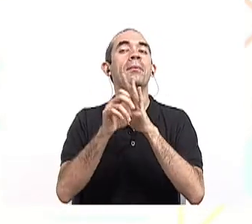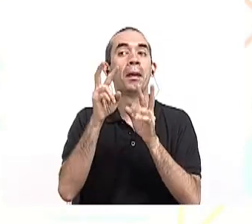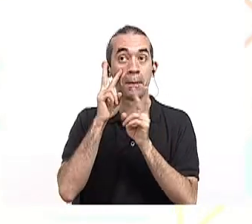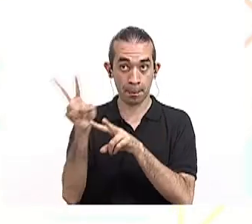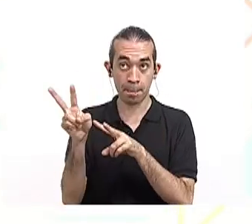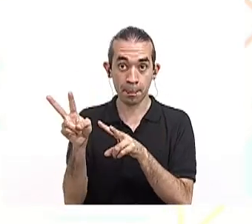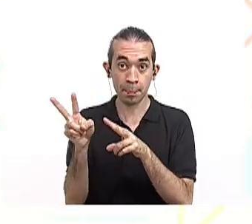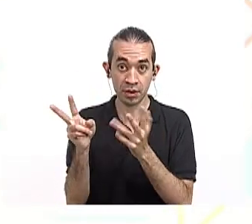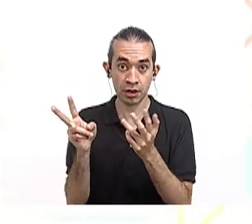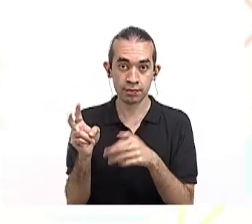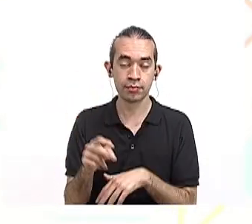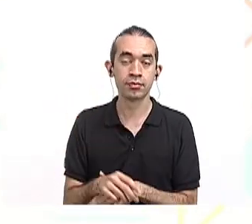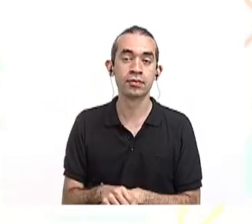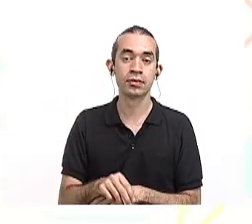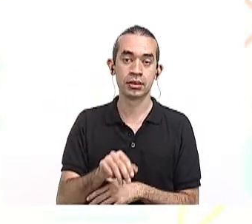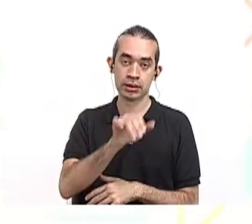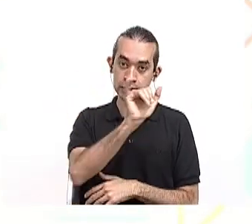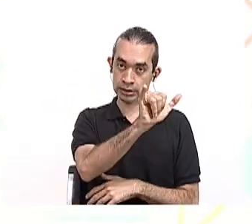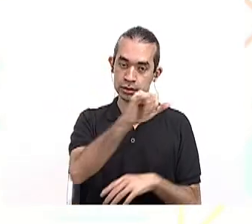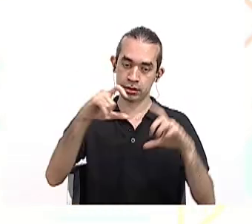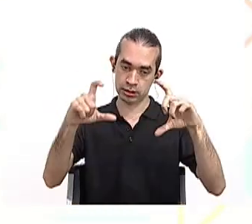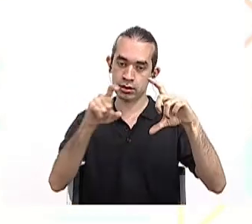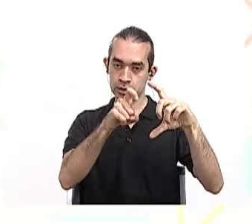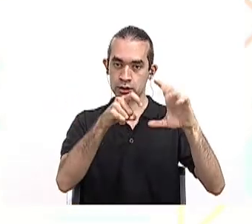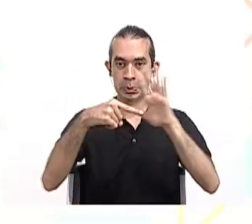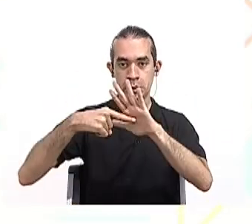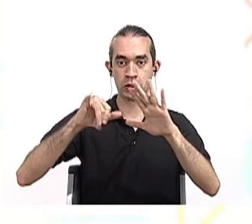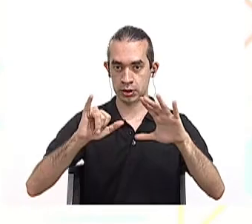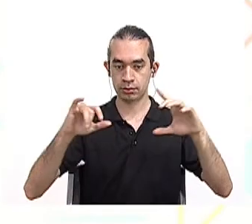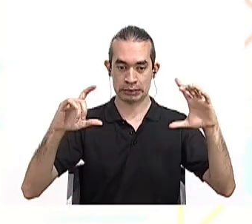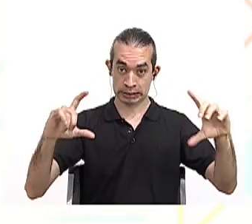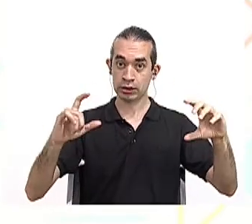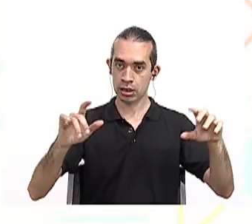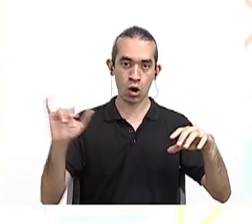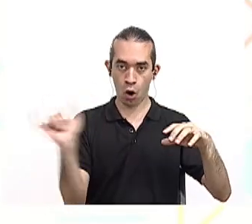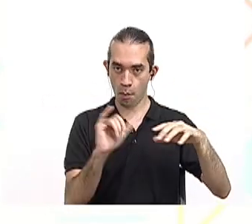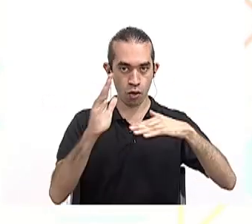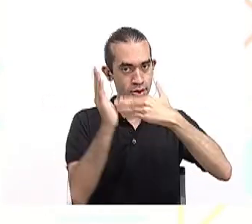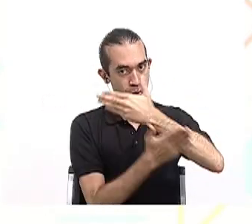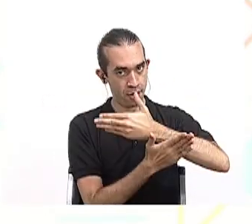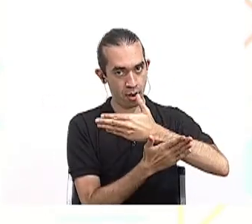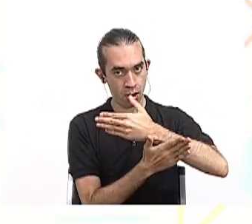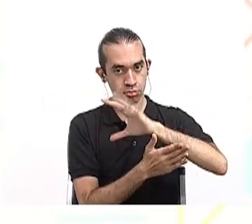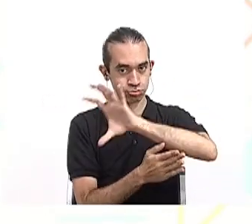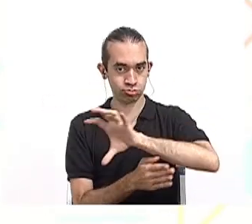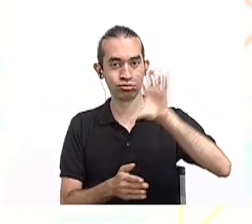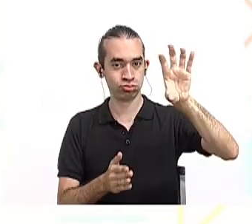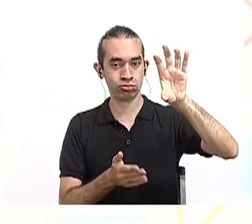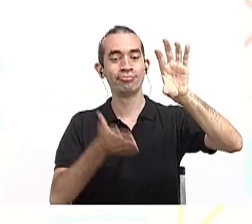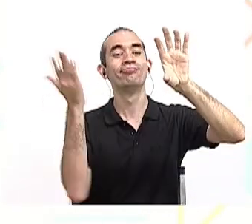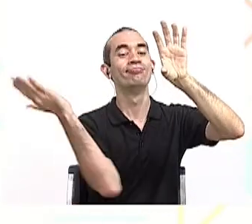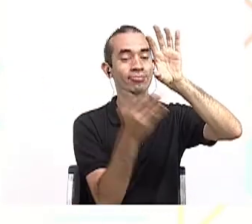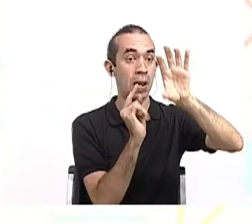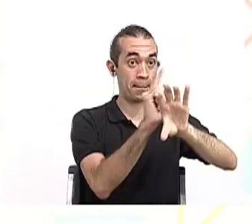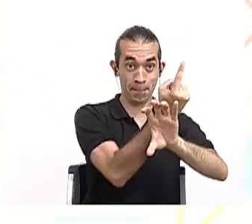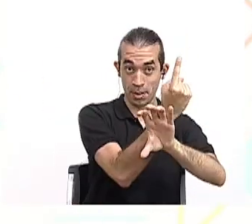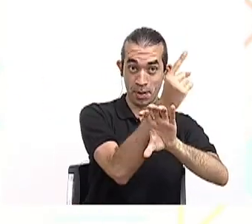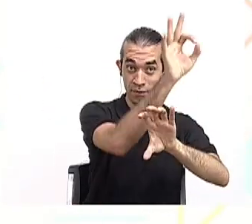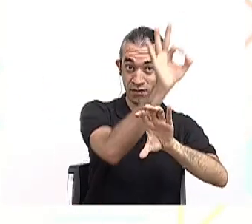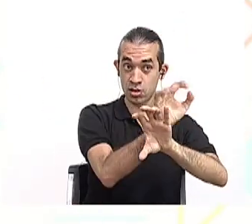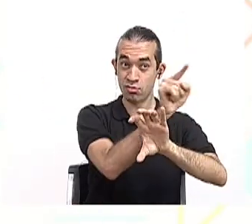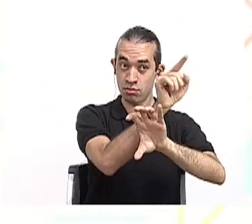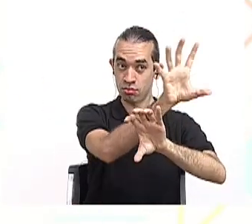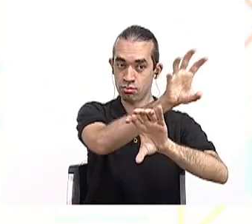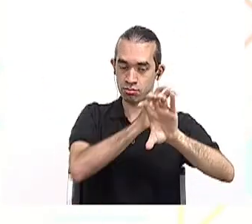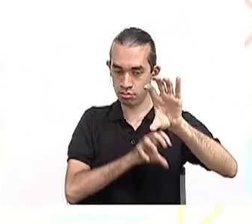denominador corresponde a y x menos y lo dividimos entre el primer